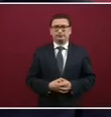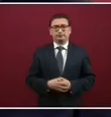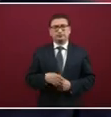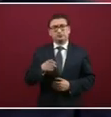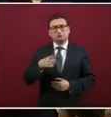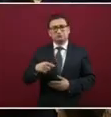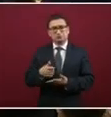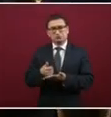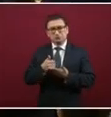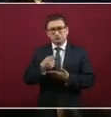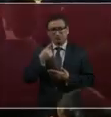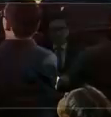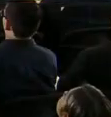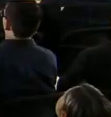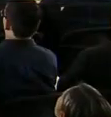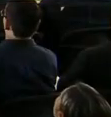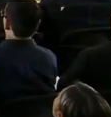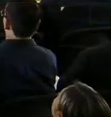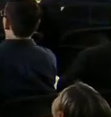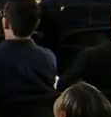vida pública.